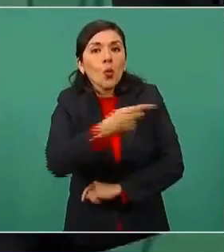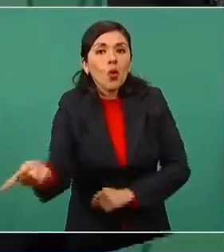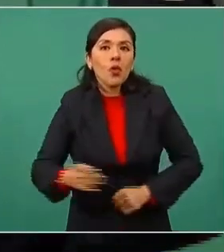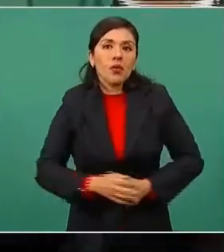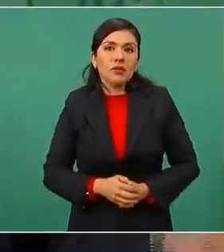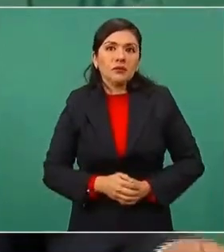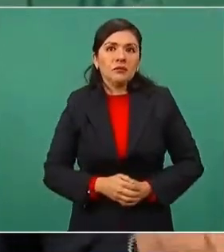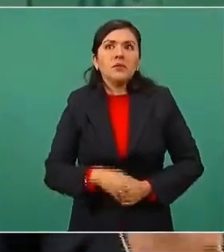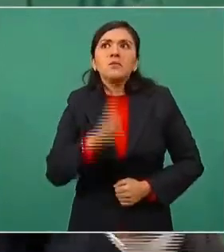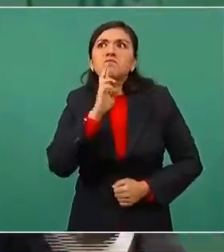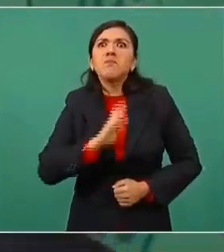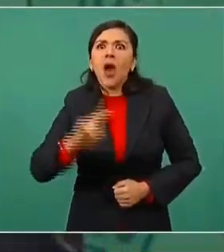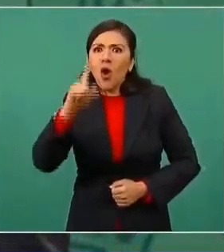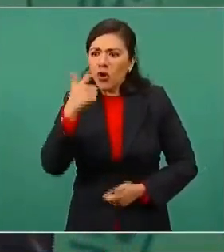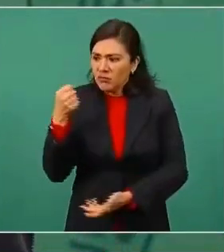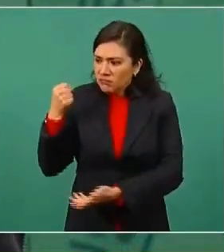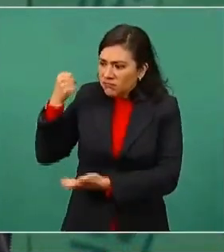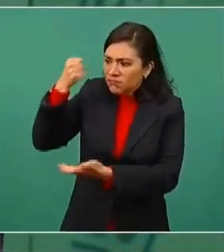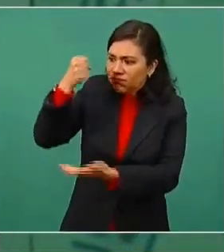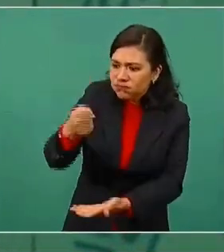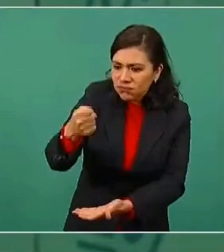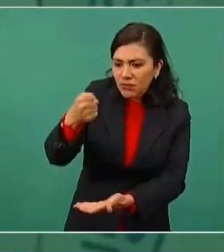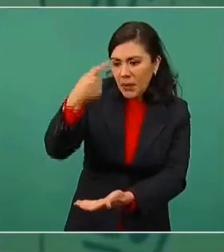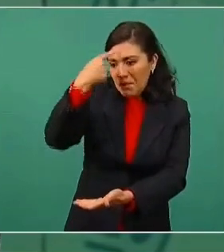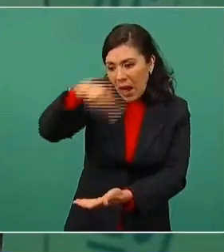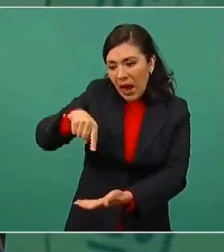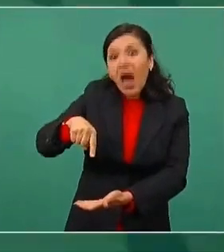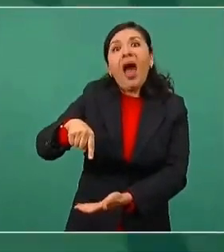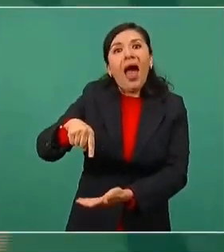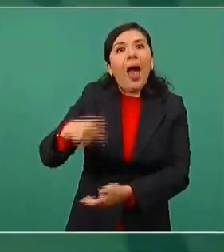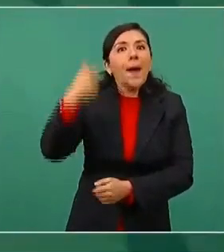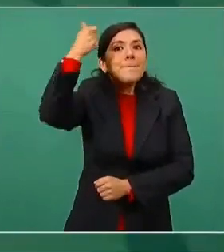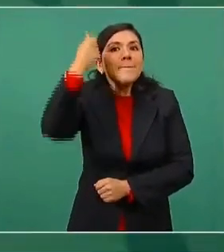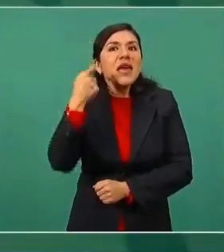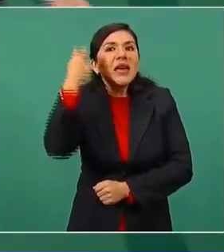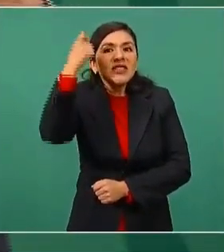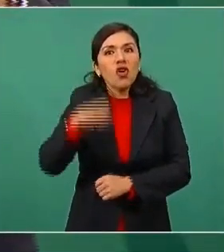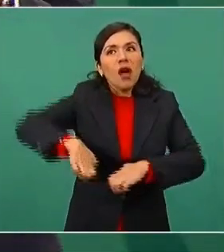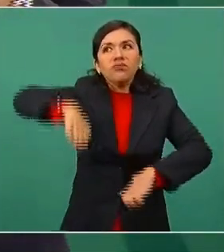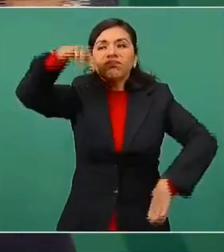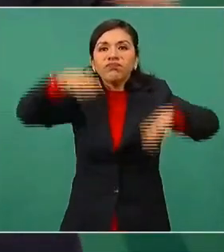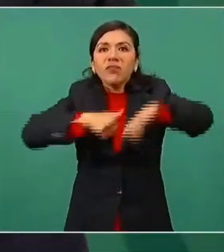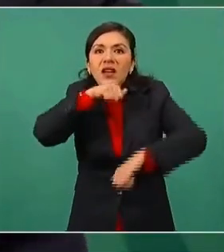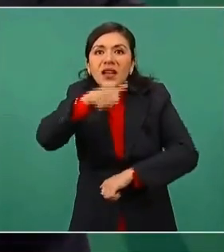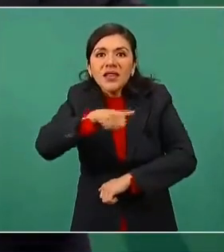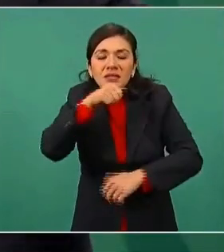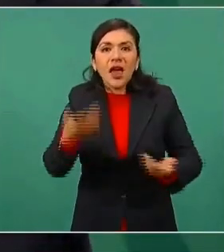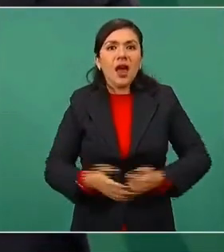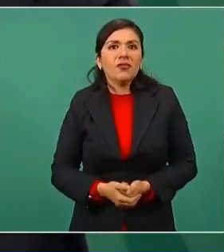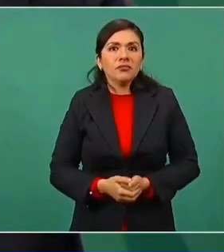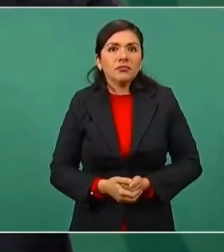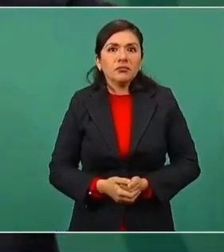preferimos aumentar la pensión para los adultos mayores, preferimos